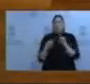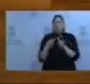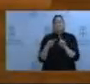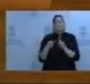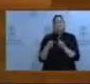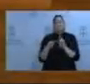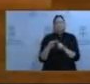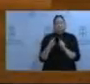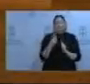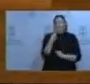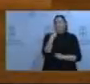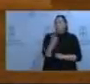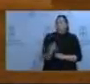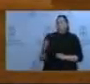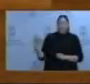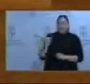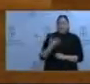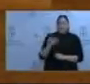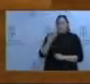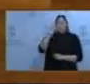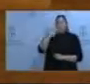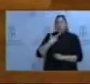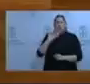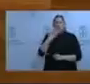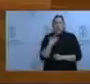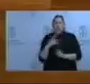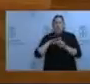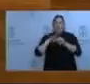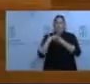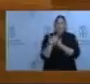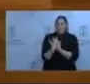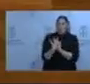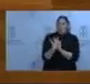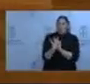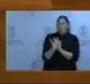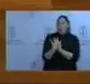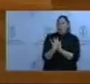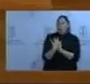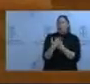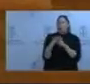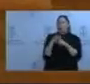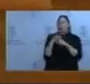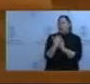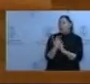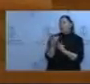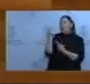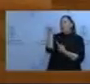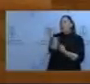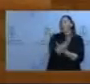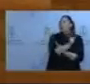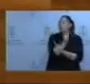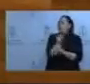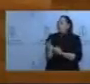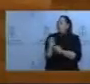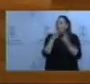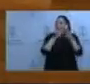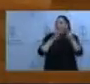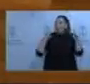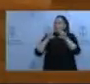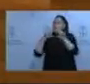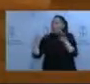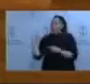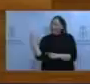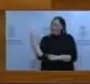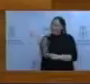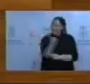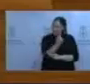se señala es conocer o hacer una descripción de la situación presupuestaria de cada empresa, es decir, conocer cuál es